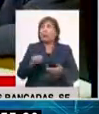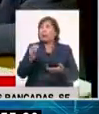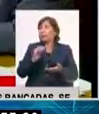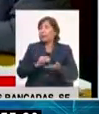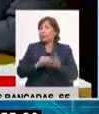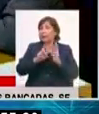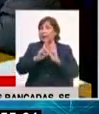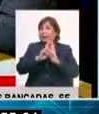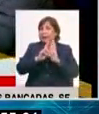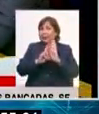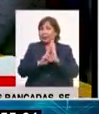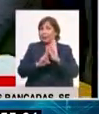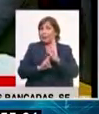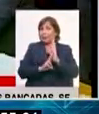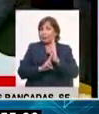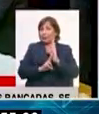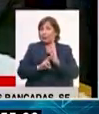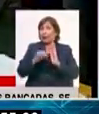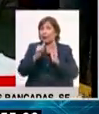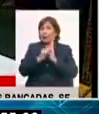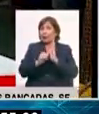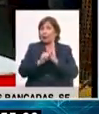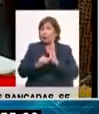su inacción,